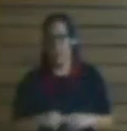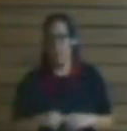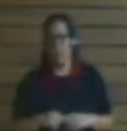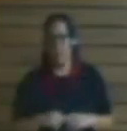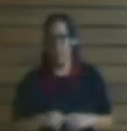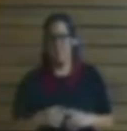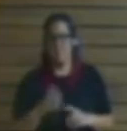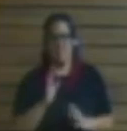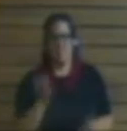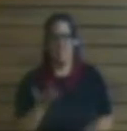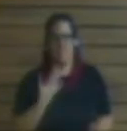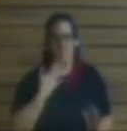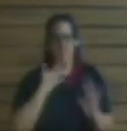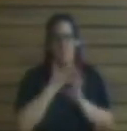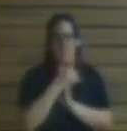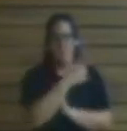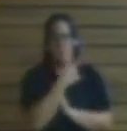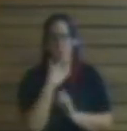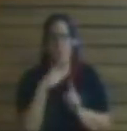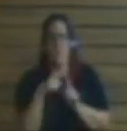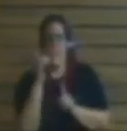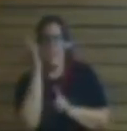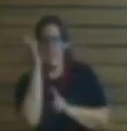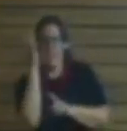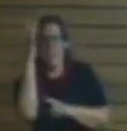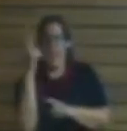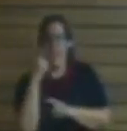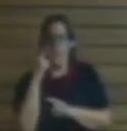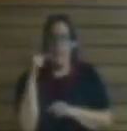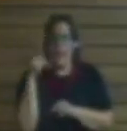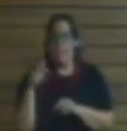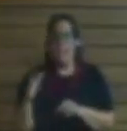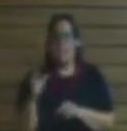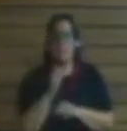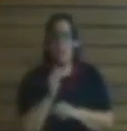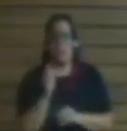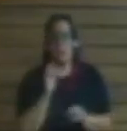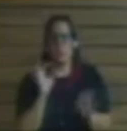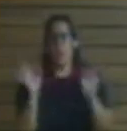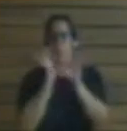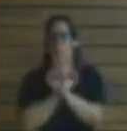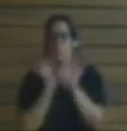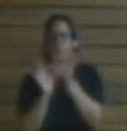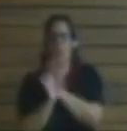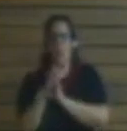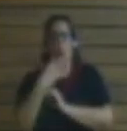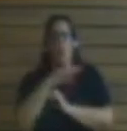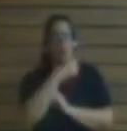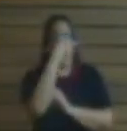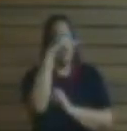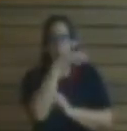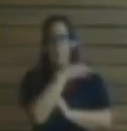no, que no puede estar trasladando la idea de que aquí todo el mundo está confundido y la única que no está confundida es